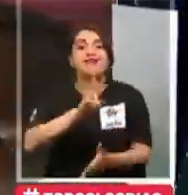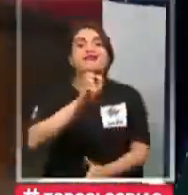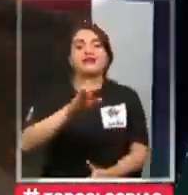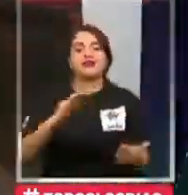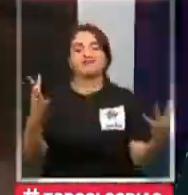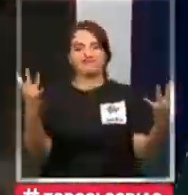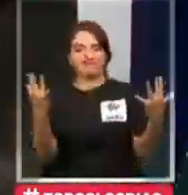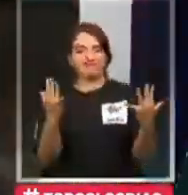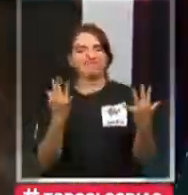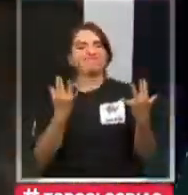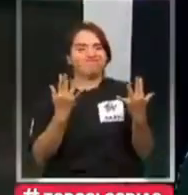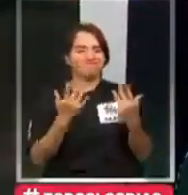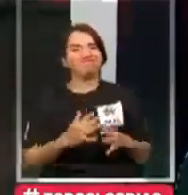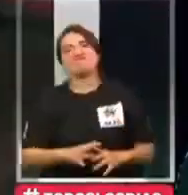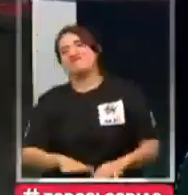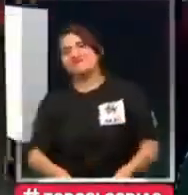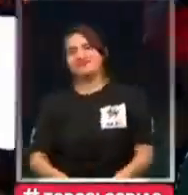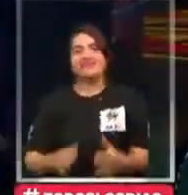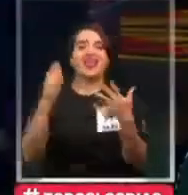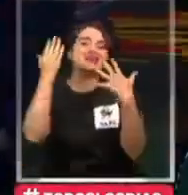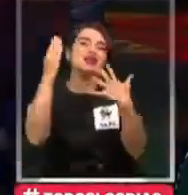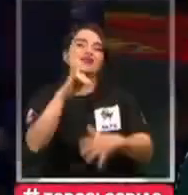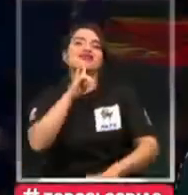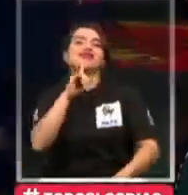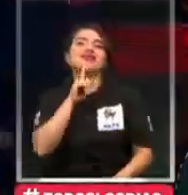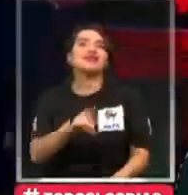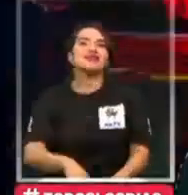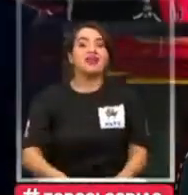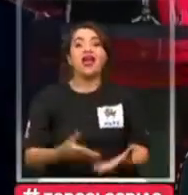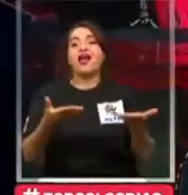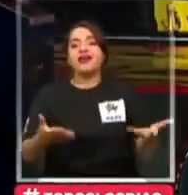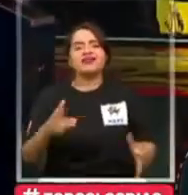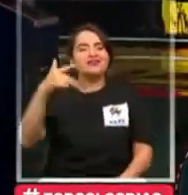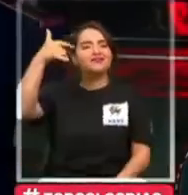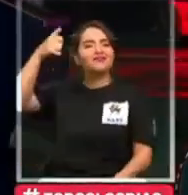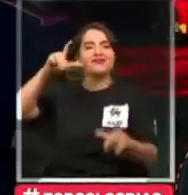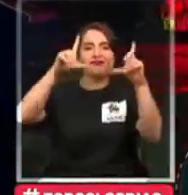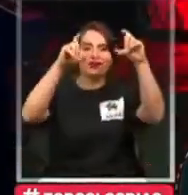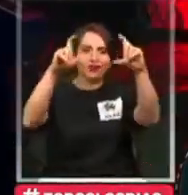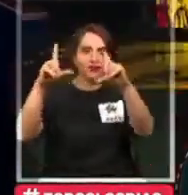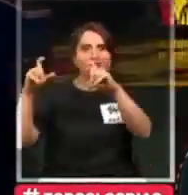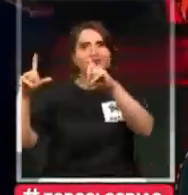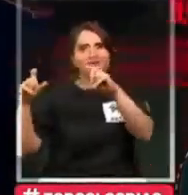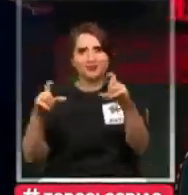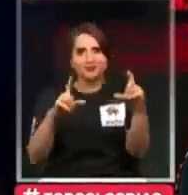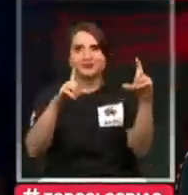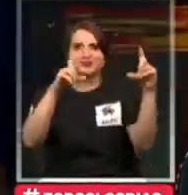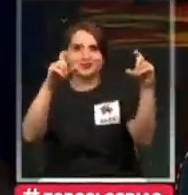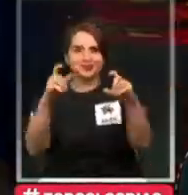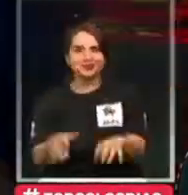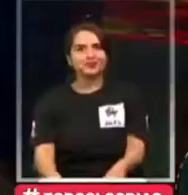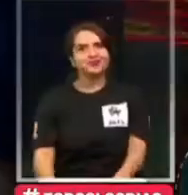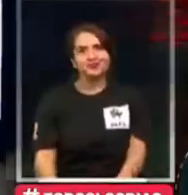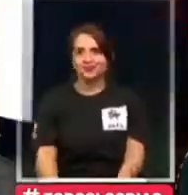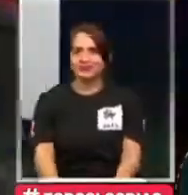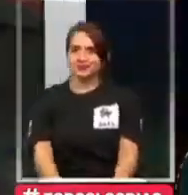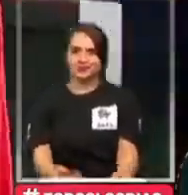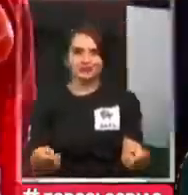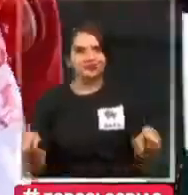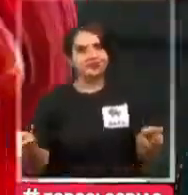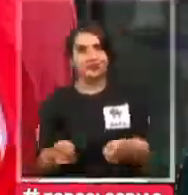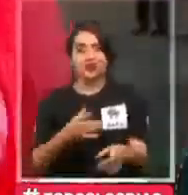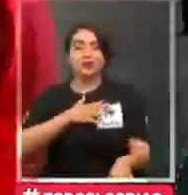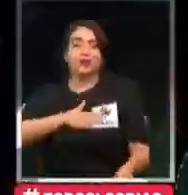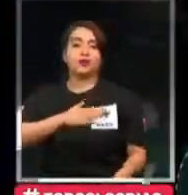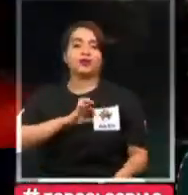un VIP. Ey, saluden a Titi, vamos a tirarnos selfies. Say cheese, que se aburran los latinos de nadie. Me gusta mucho la